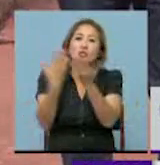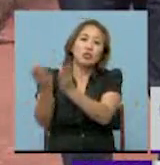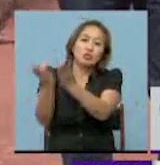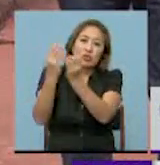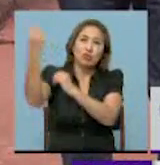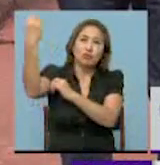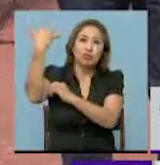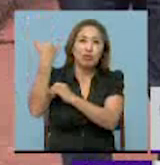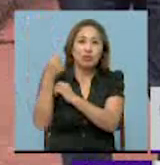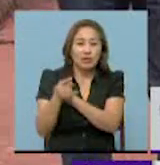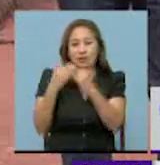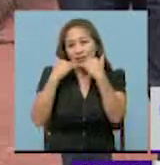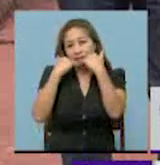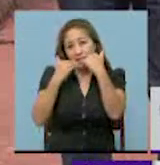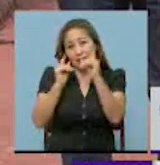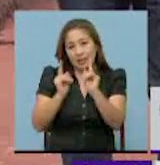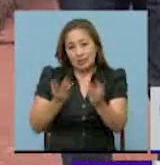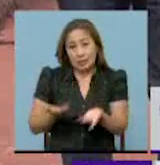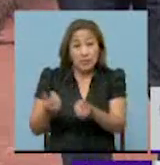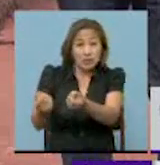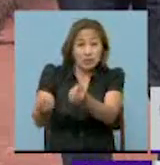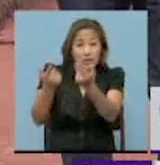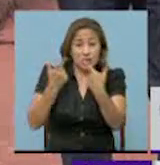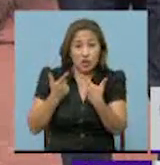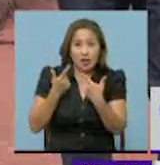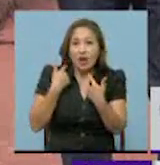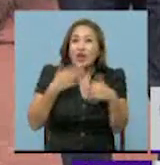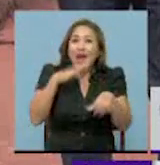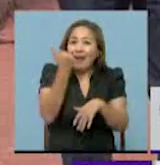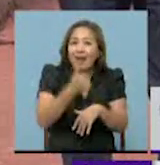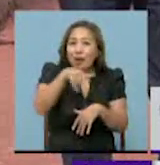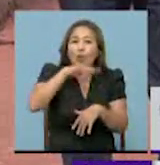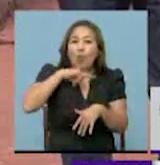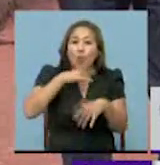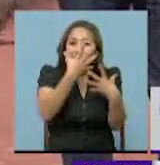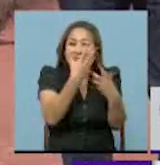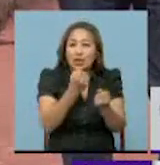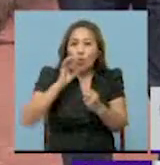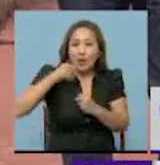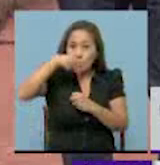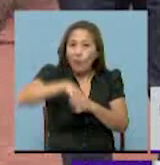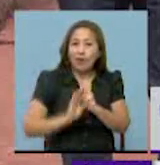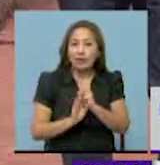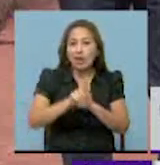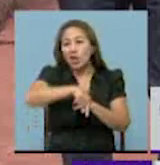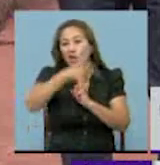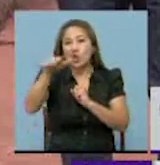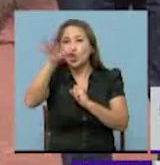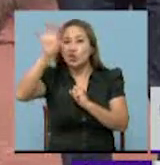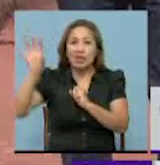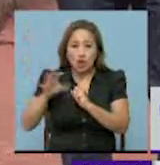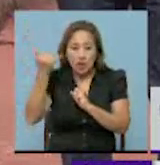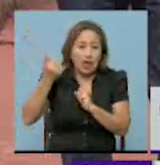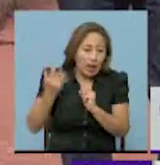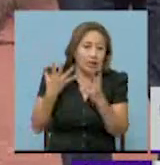iluminando, que le agradecemos todo lo que nos da. A nosotros nos sacó de la sequía este año, hay sequía en otras